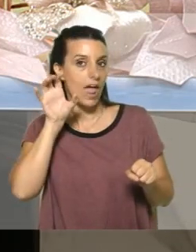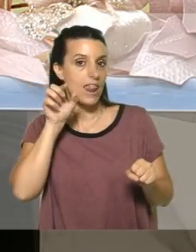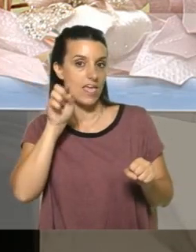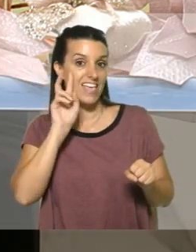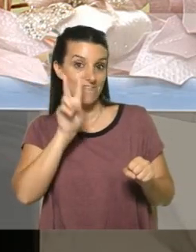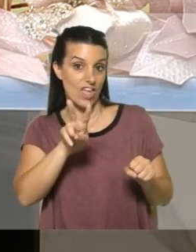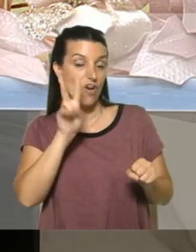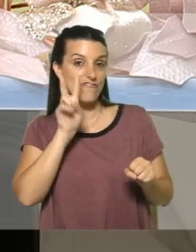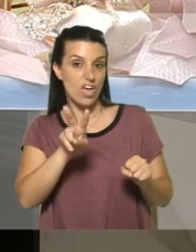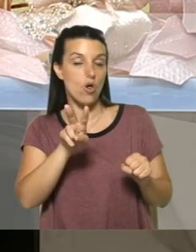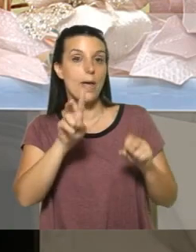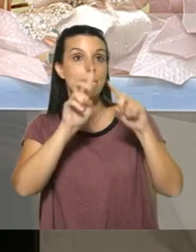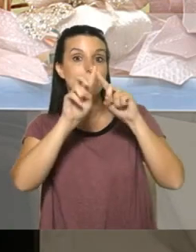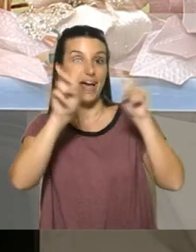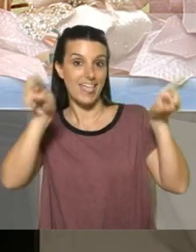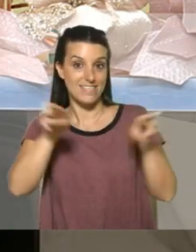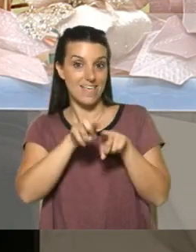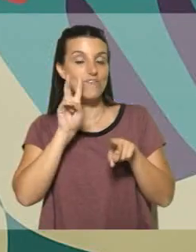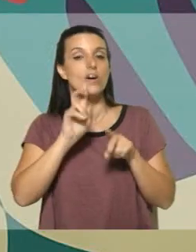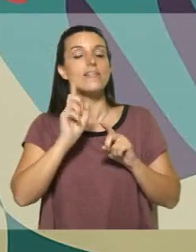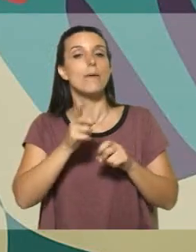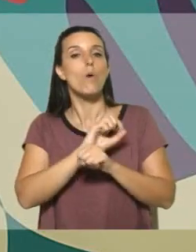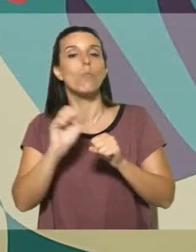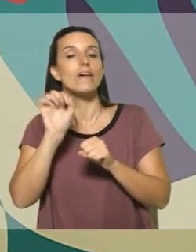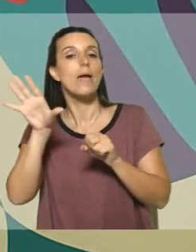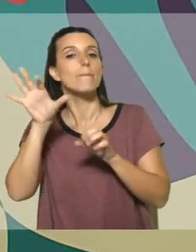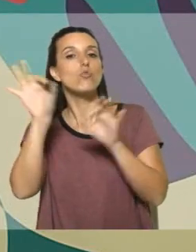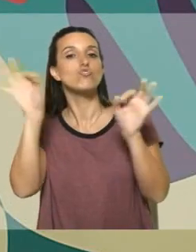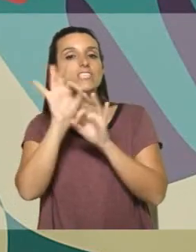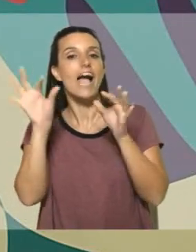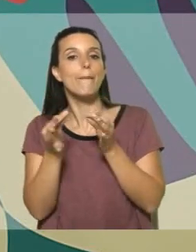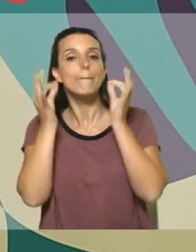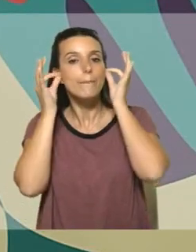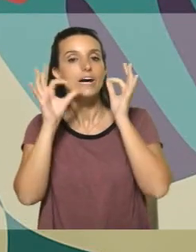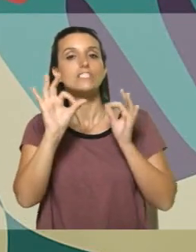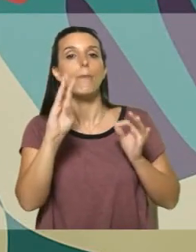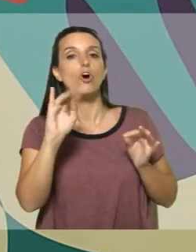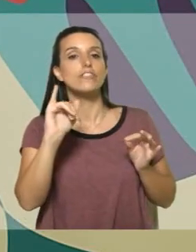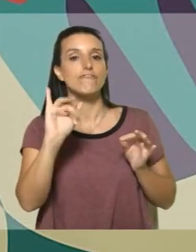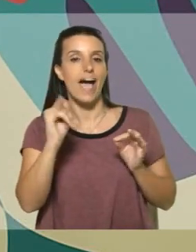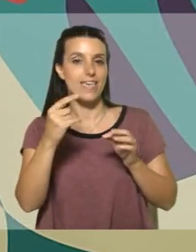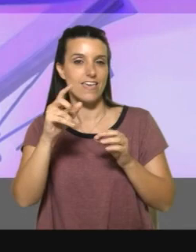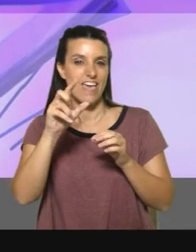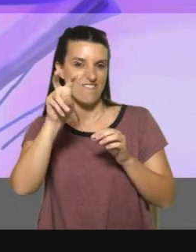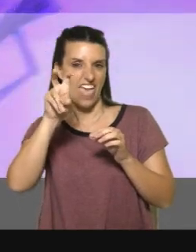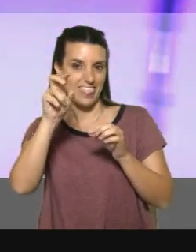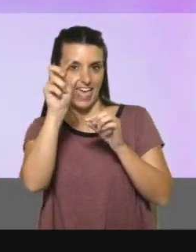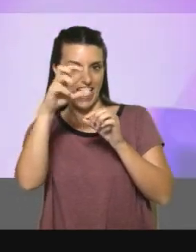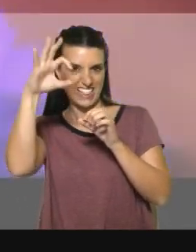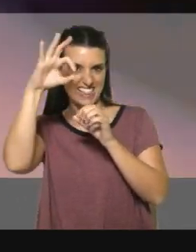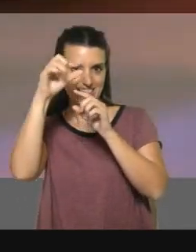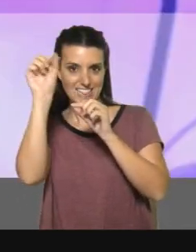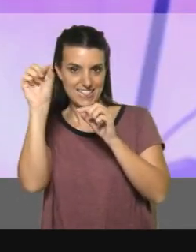viendo ahí en pantalla. Está también en Spotify ese single y pueden escuchar algunos otros también en Spotify que ya salieron, así